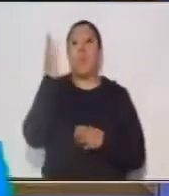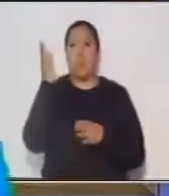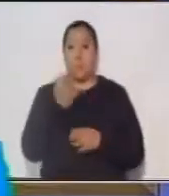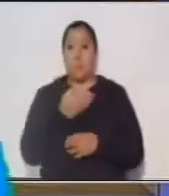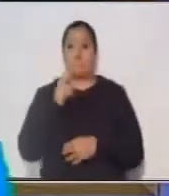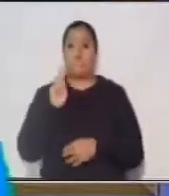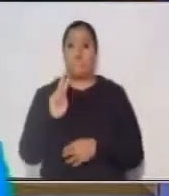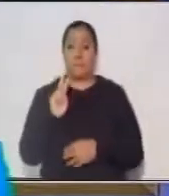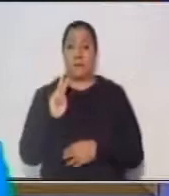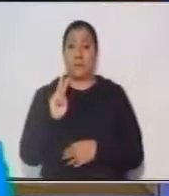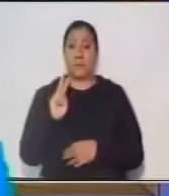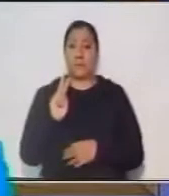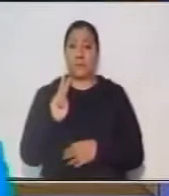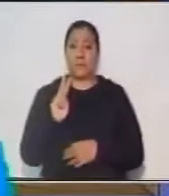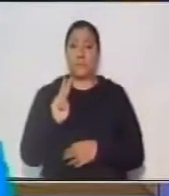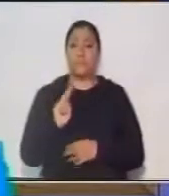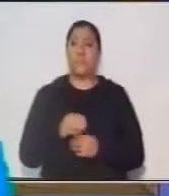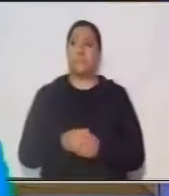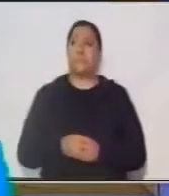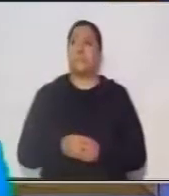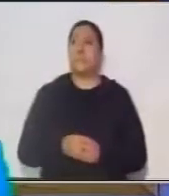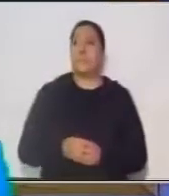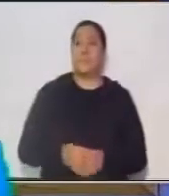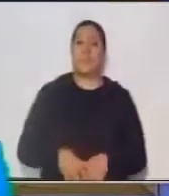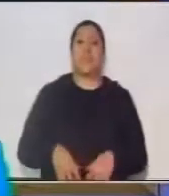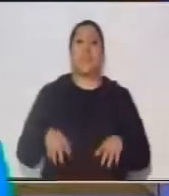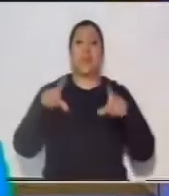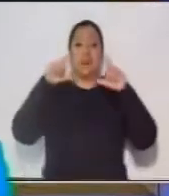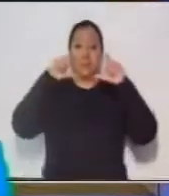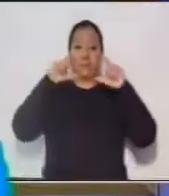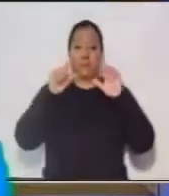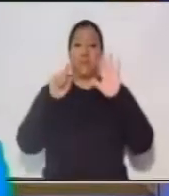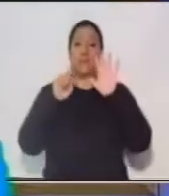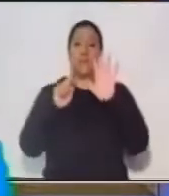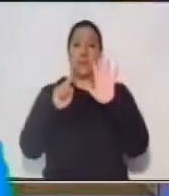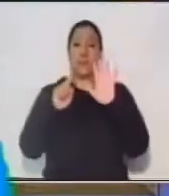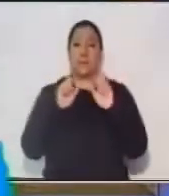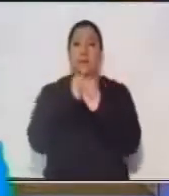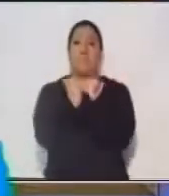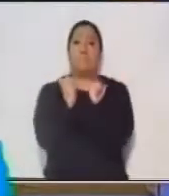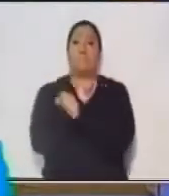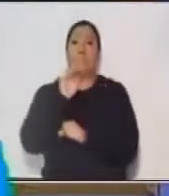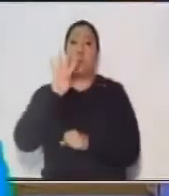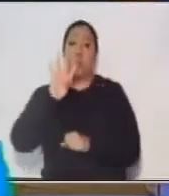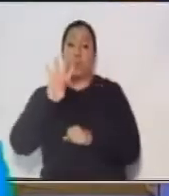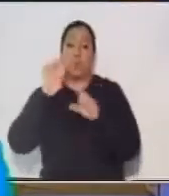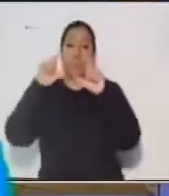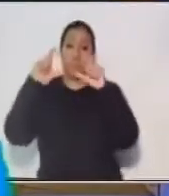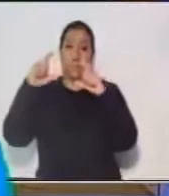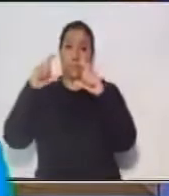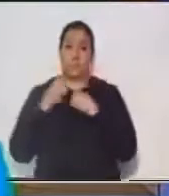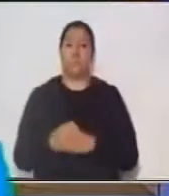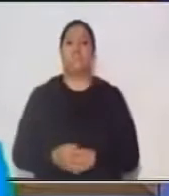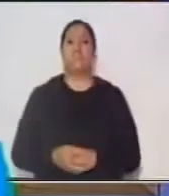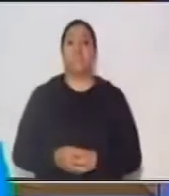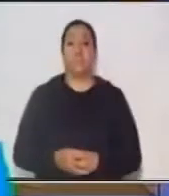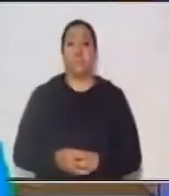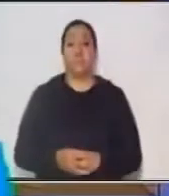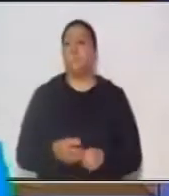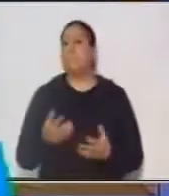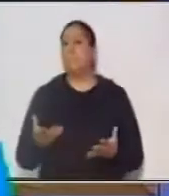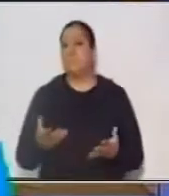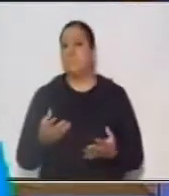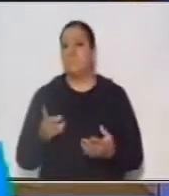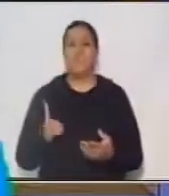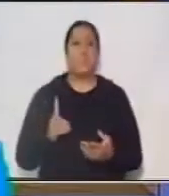de 6 por 4. ¿Quién es 6? 1, 2, 3, 4, 5,